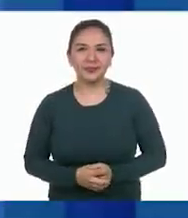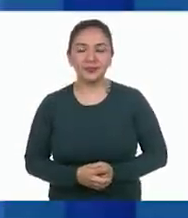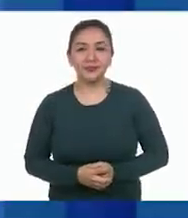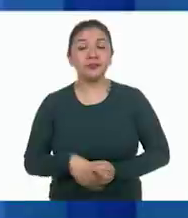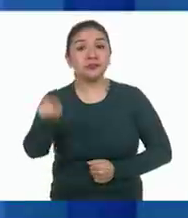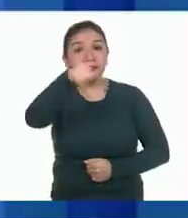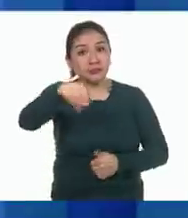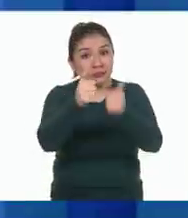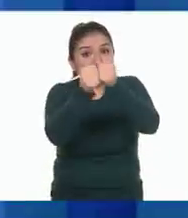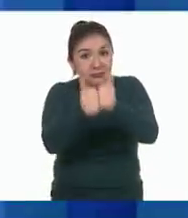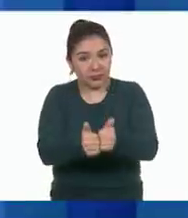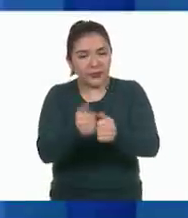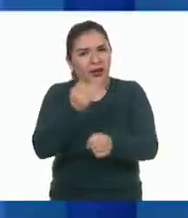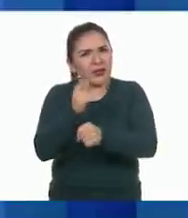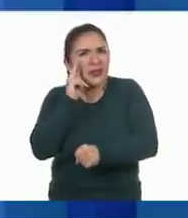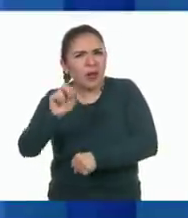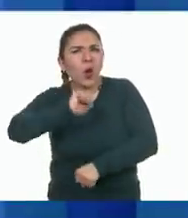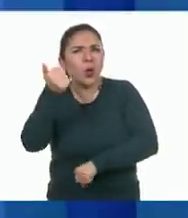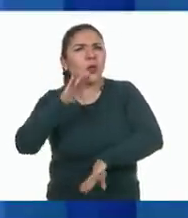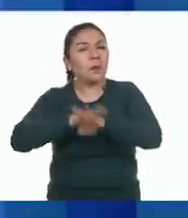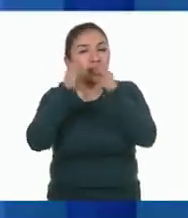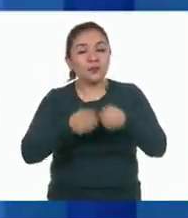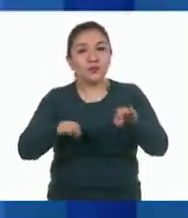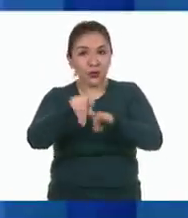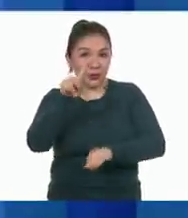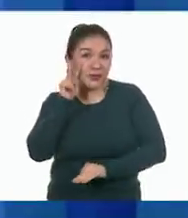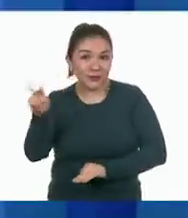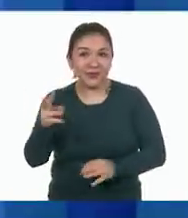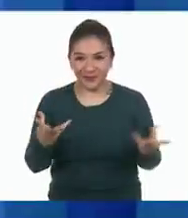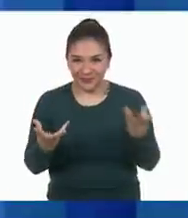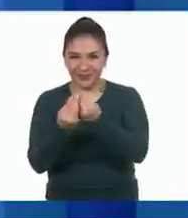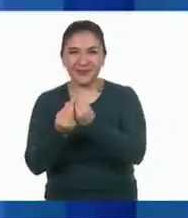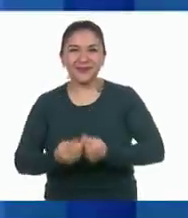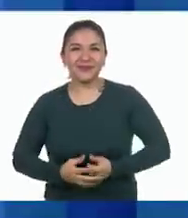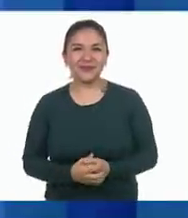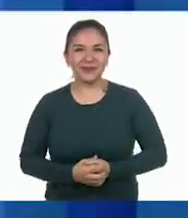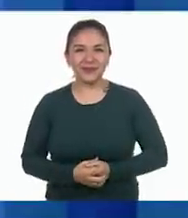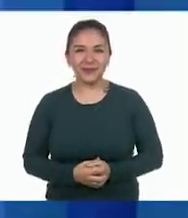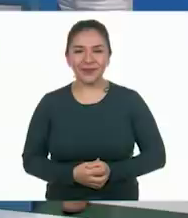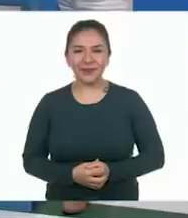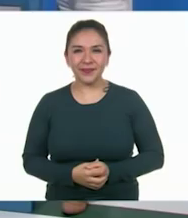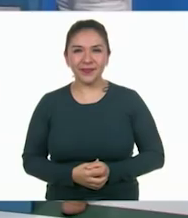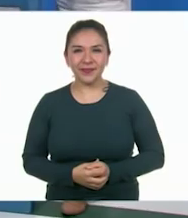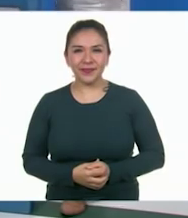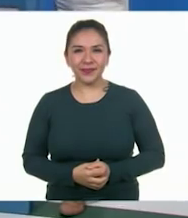aprendeencasa.cep.gov.mx. No se muevan de su lugar, tenemos algo muy importante para ustedes. Acompáñenos.